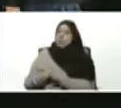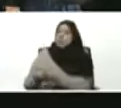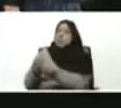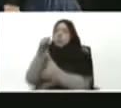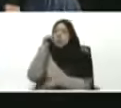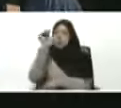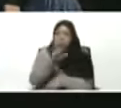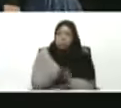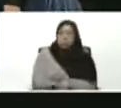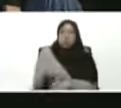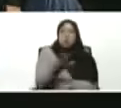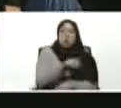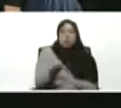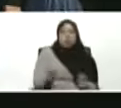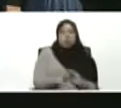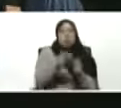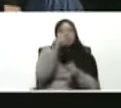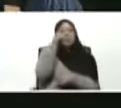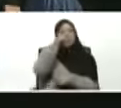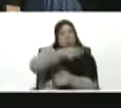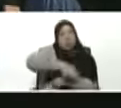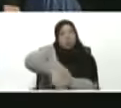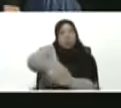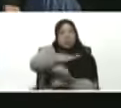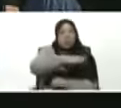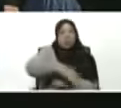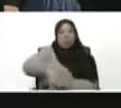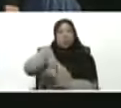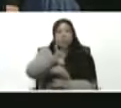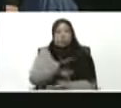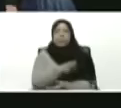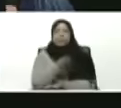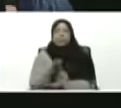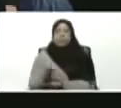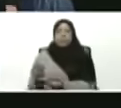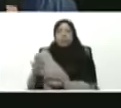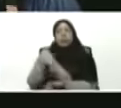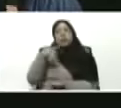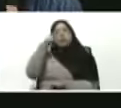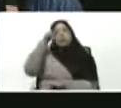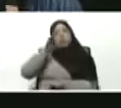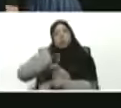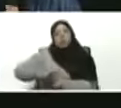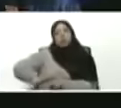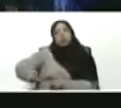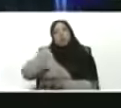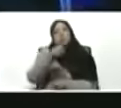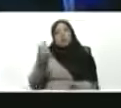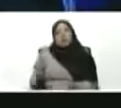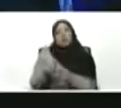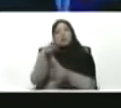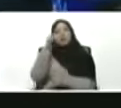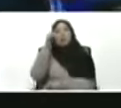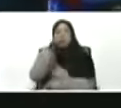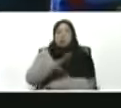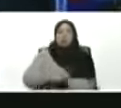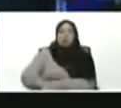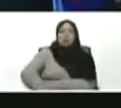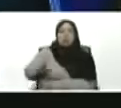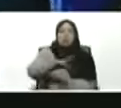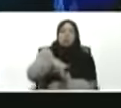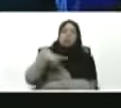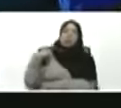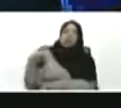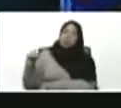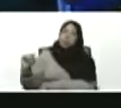vamos a su encuentro. Vamos para allá, vamos a su encuentro. Es para allá, vamos a su encuentro. Vámonos para allá, vamos a